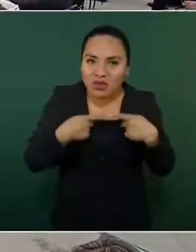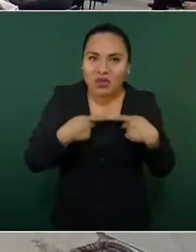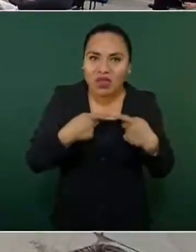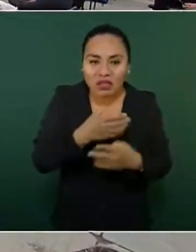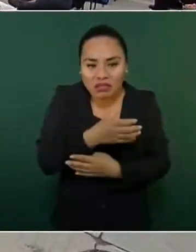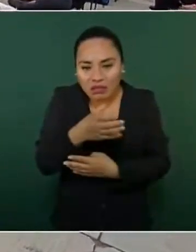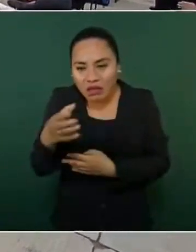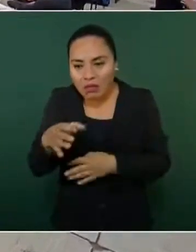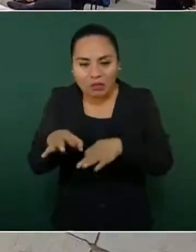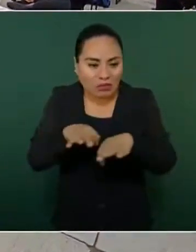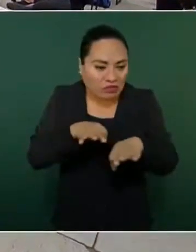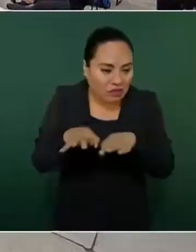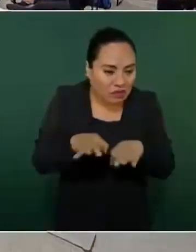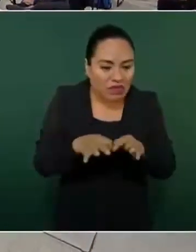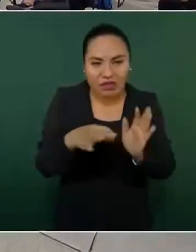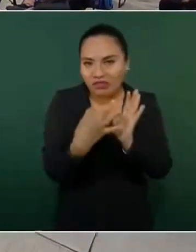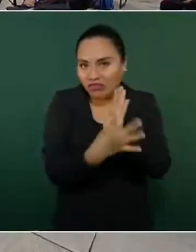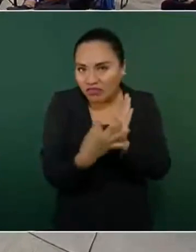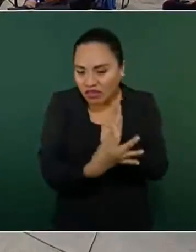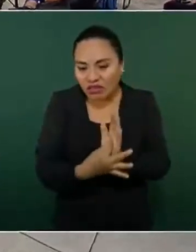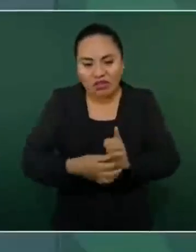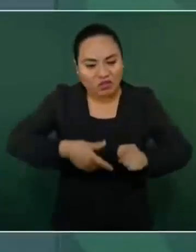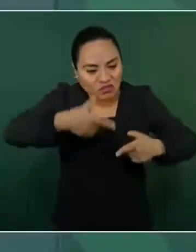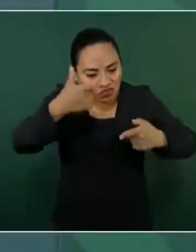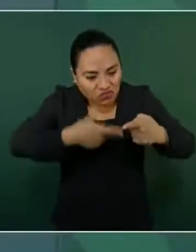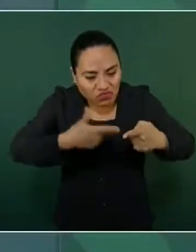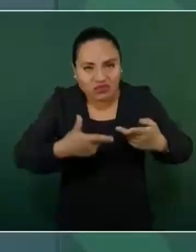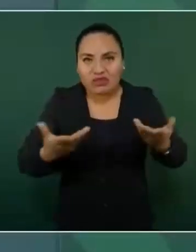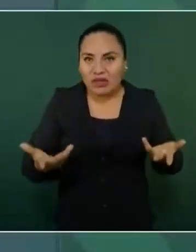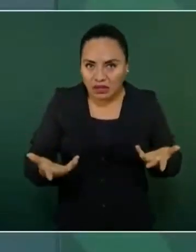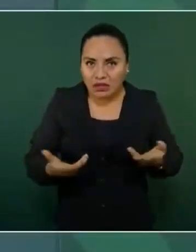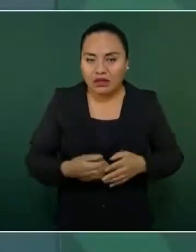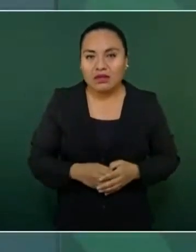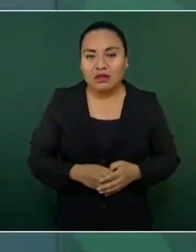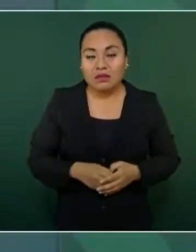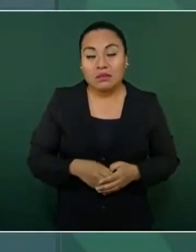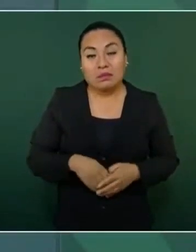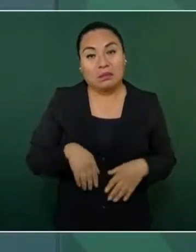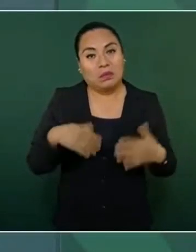que primero no nos falten.